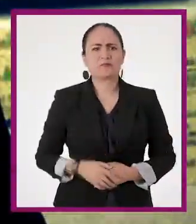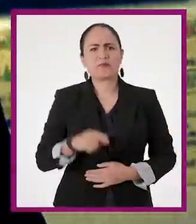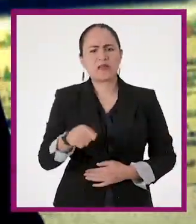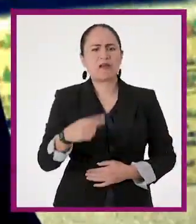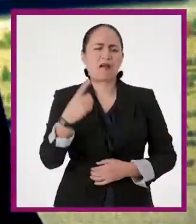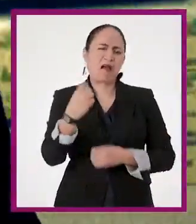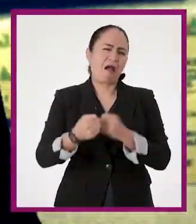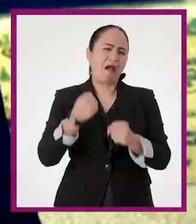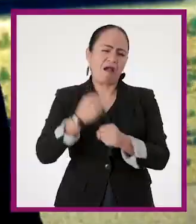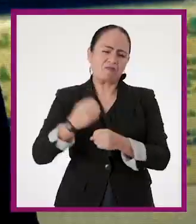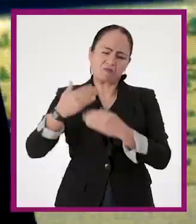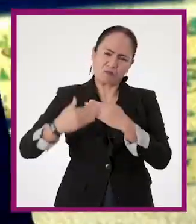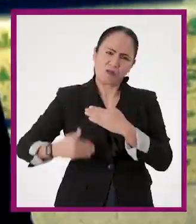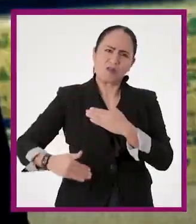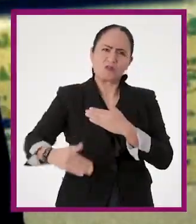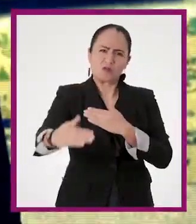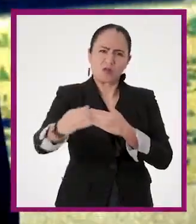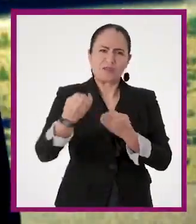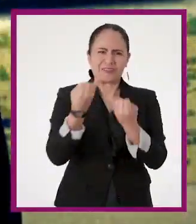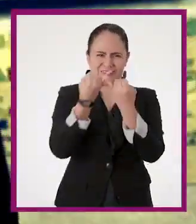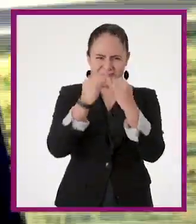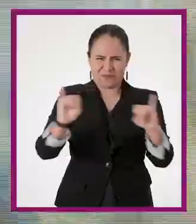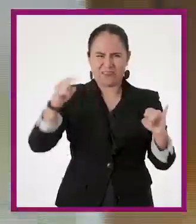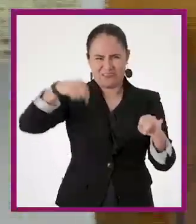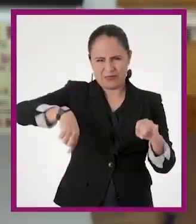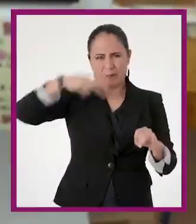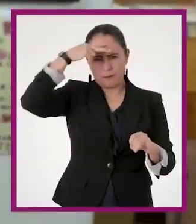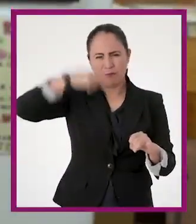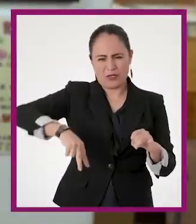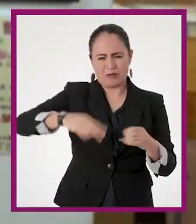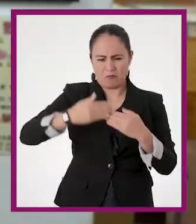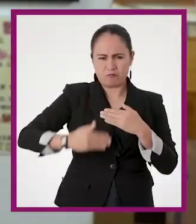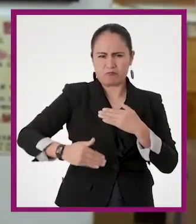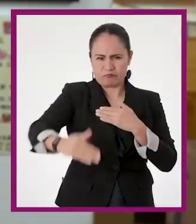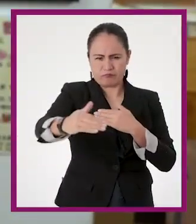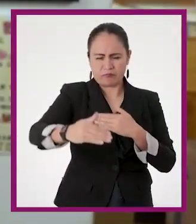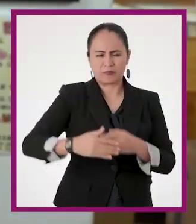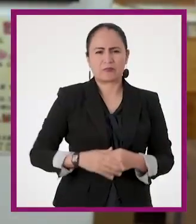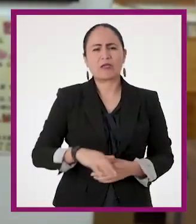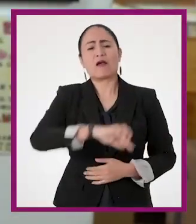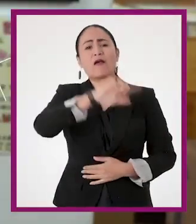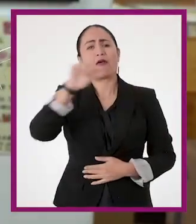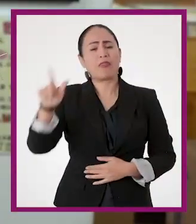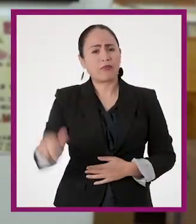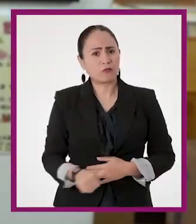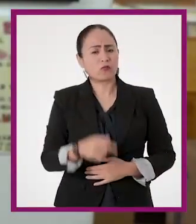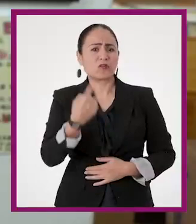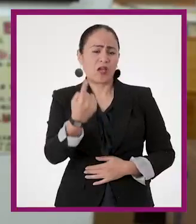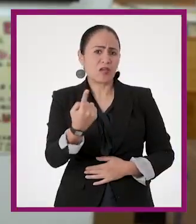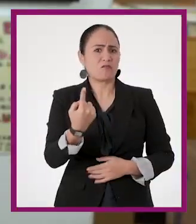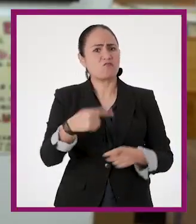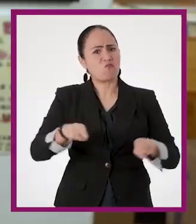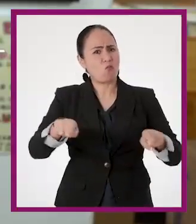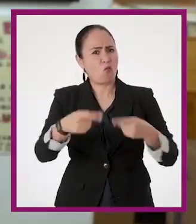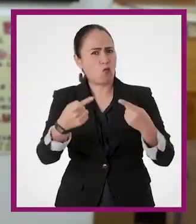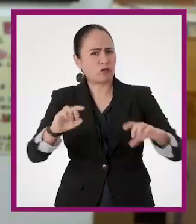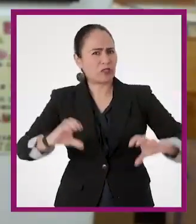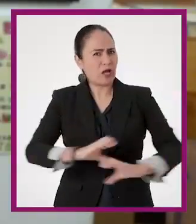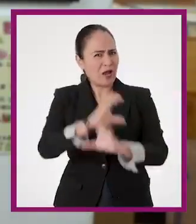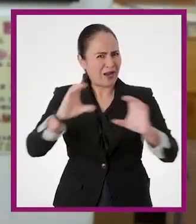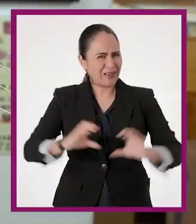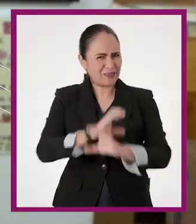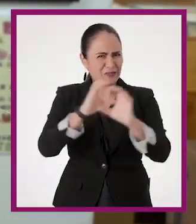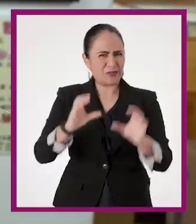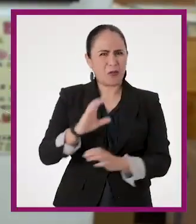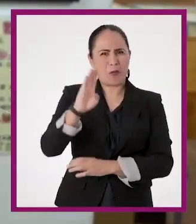Esto ya para los años un poco posteriores a la independencia de México. Ya desde entonces se tocaba una pieza que se